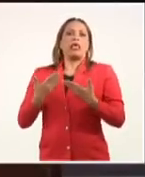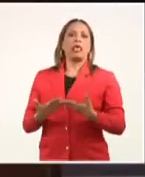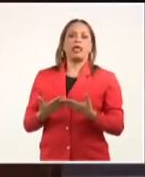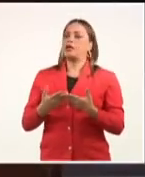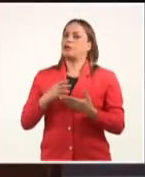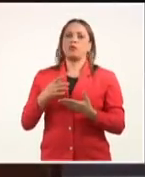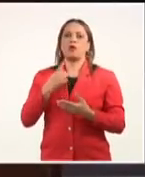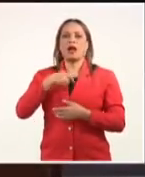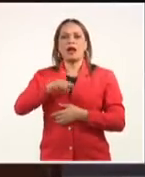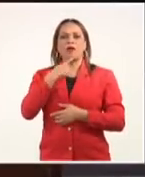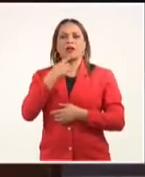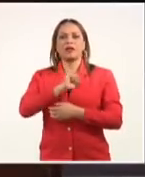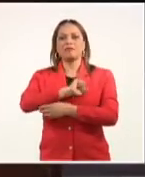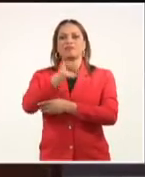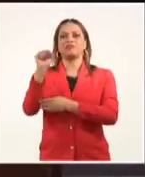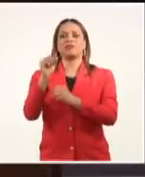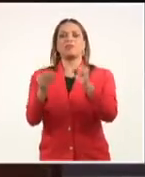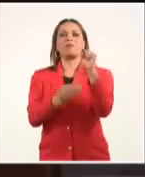fortalece.